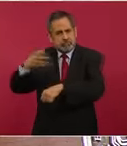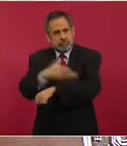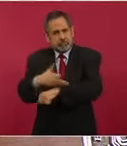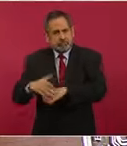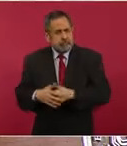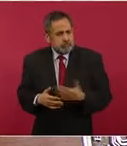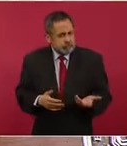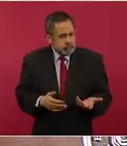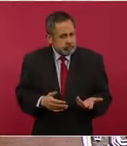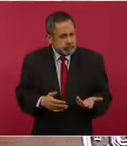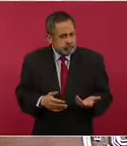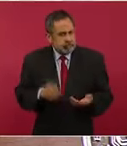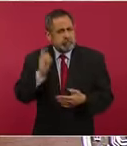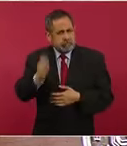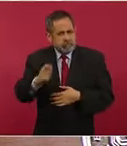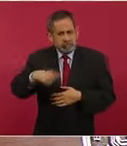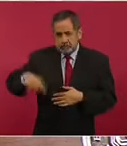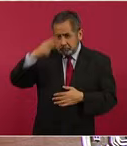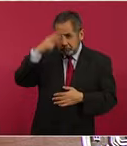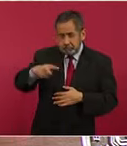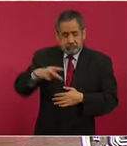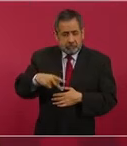¿El pueblo de México es flojo?